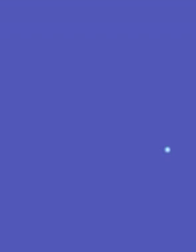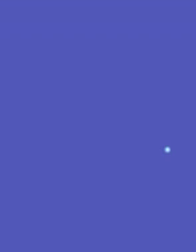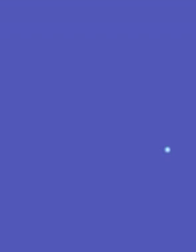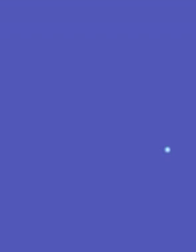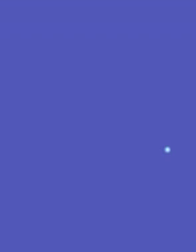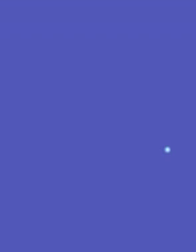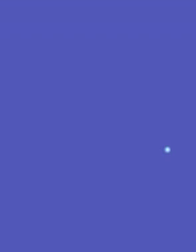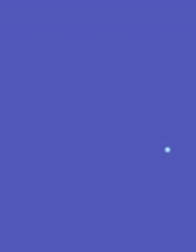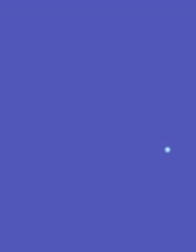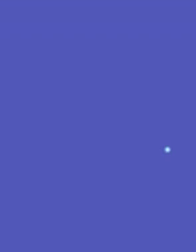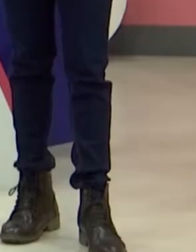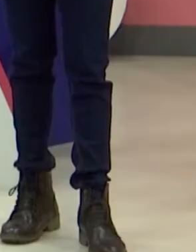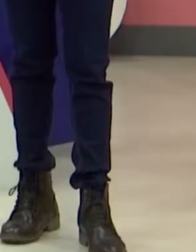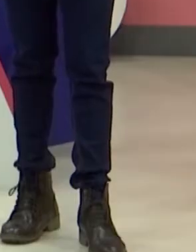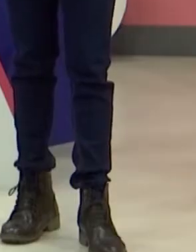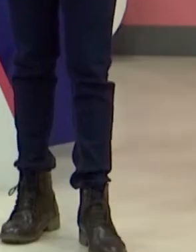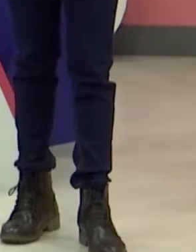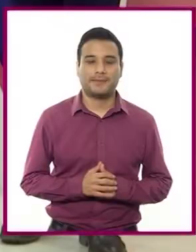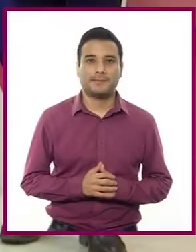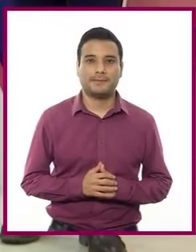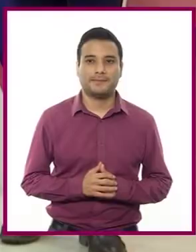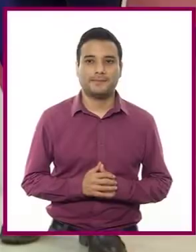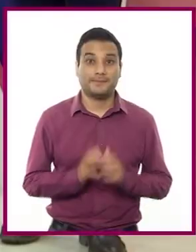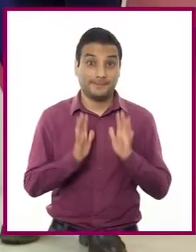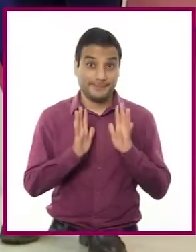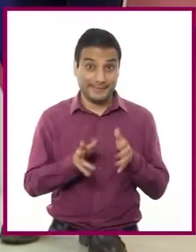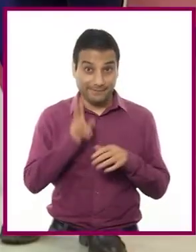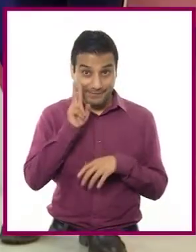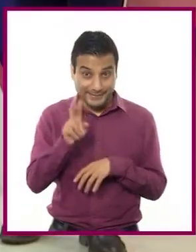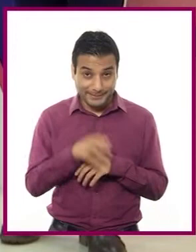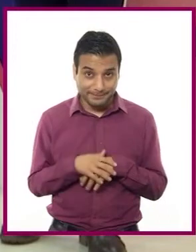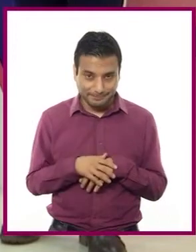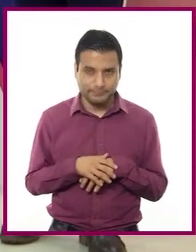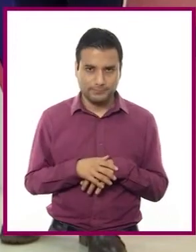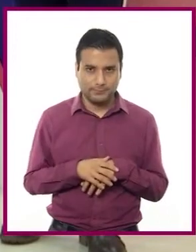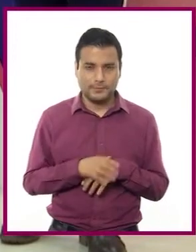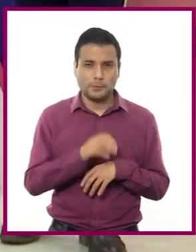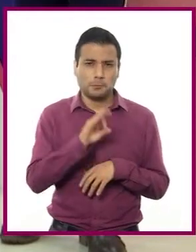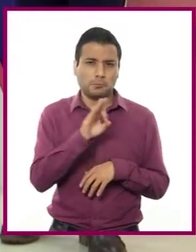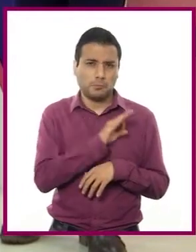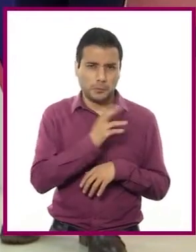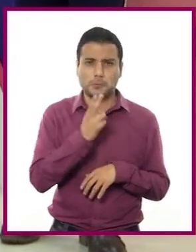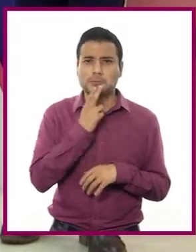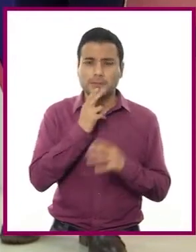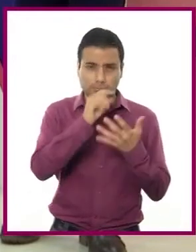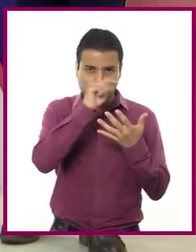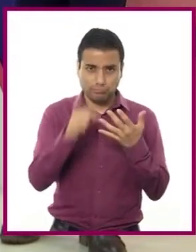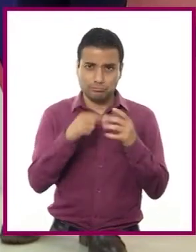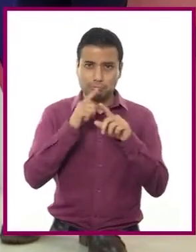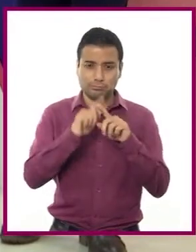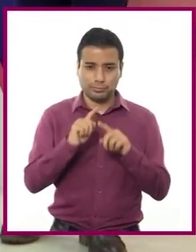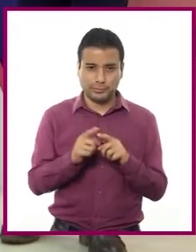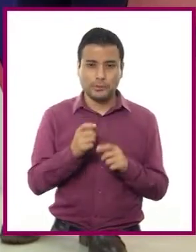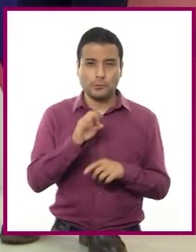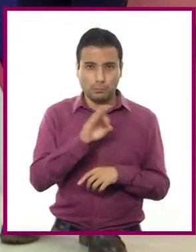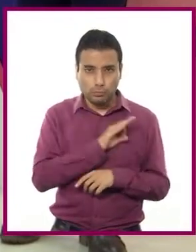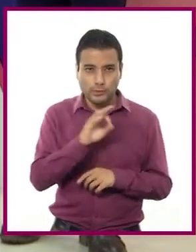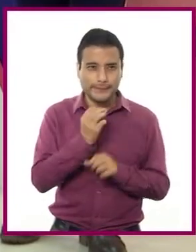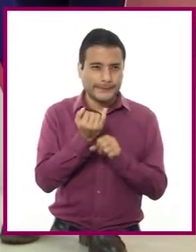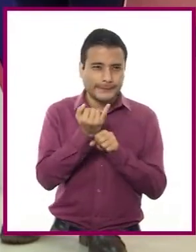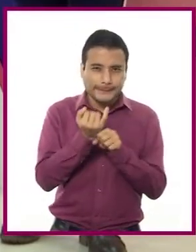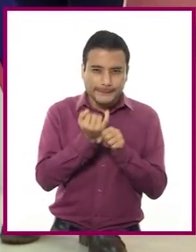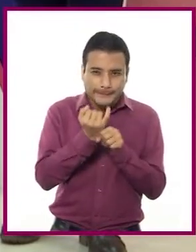a ser encuestados. Como se dieron cuenta, tenemos estos recursos que nos ayudarán a obtener